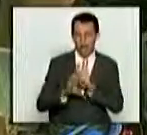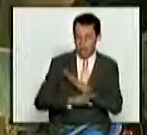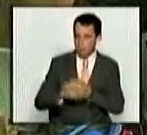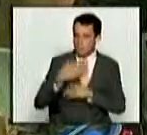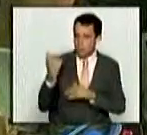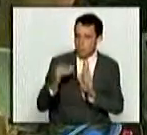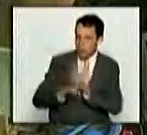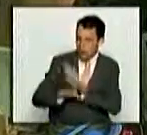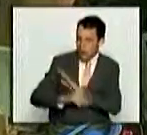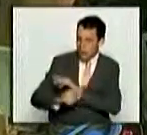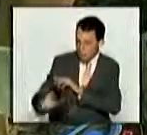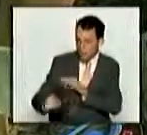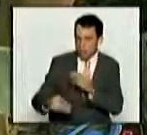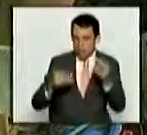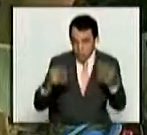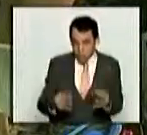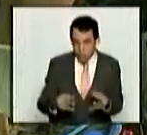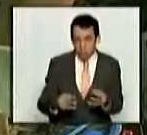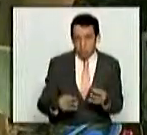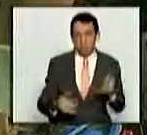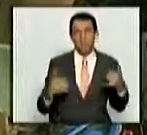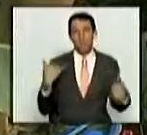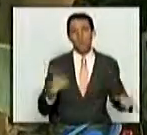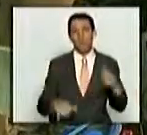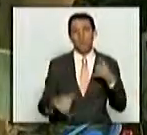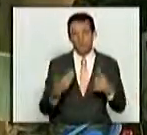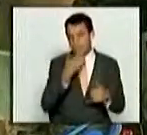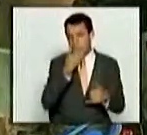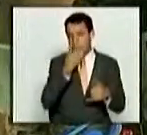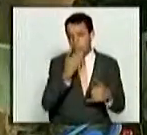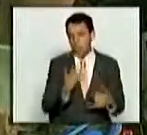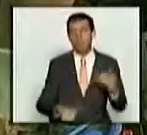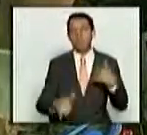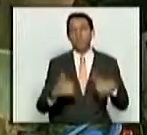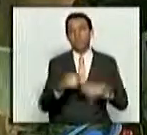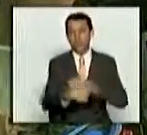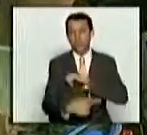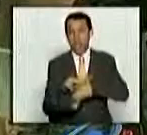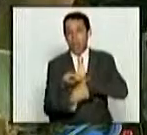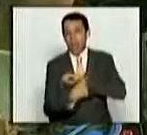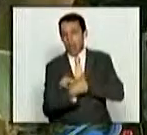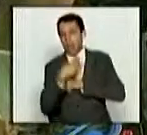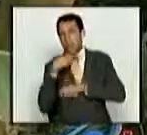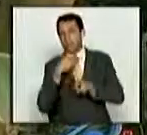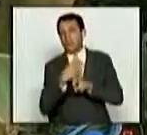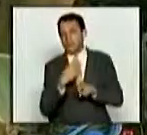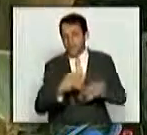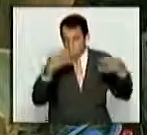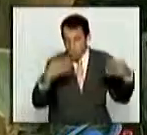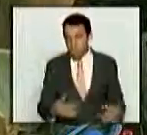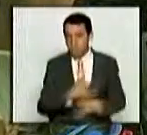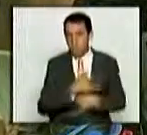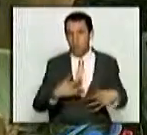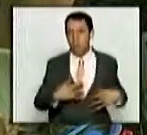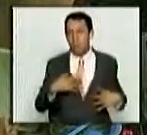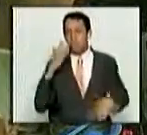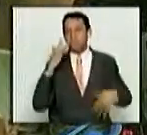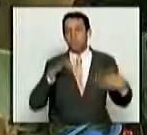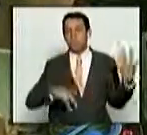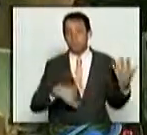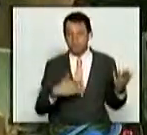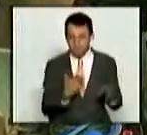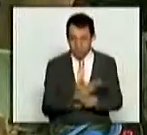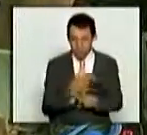fin, lo que están haciendo es jugar con su salud, están jugando con la credibilidad, y eso no